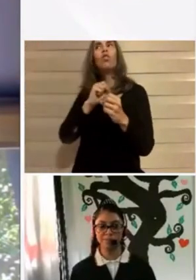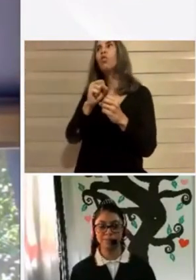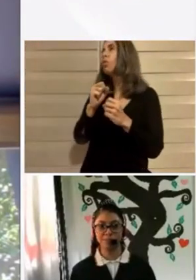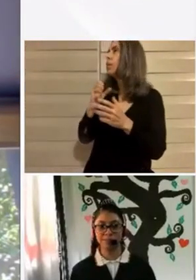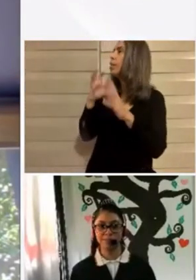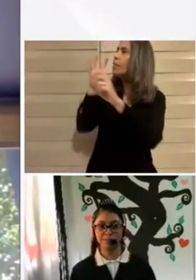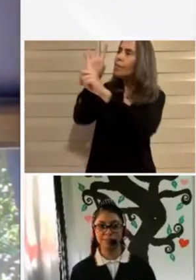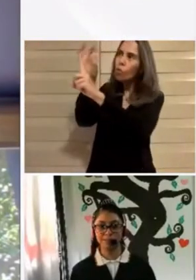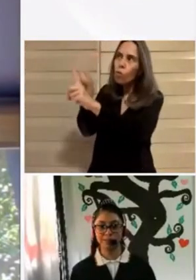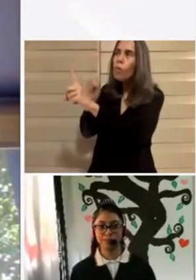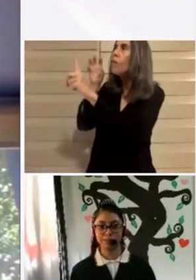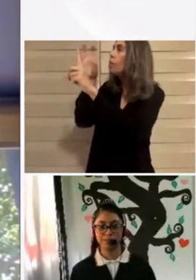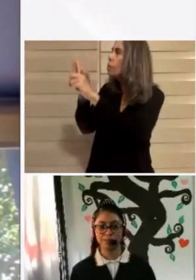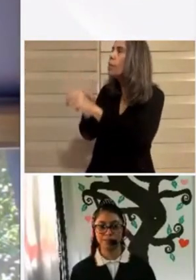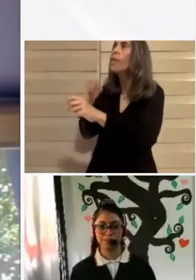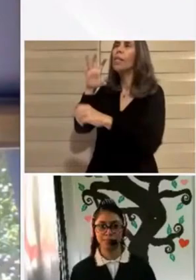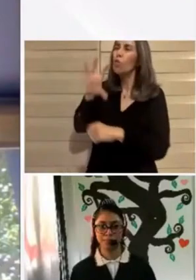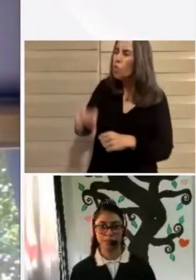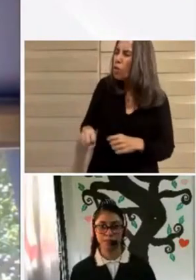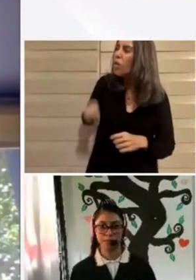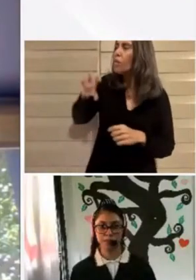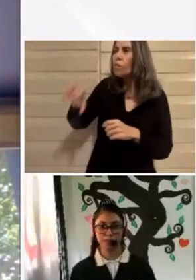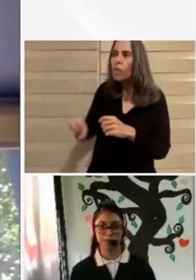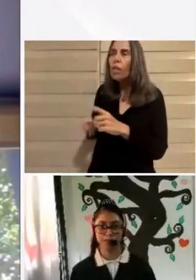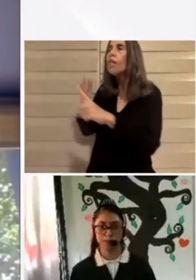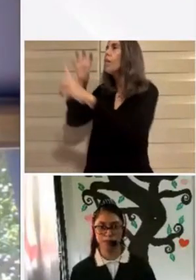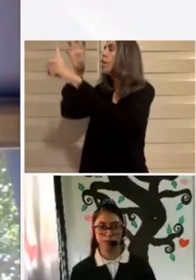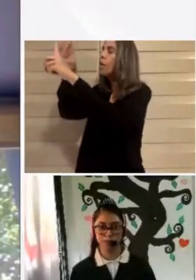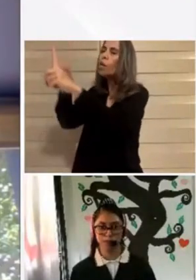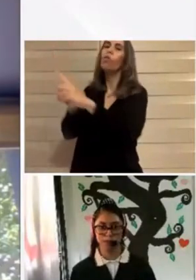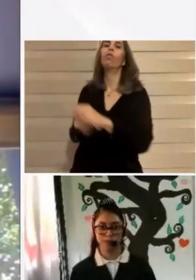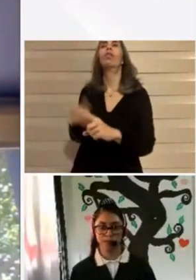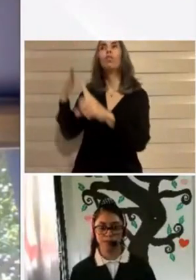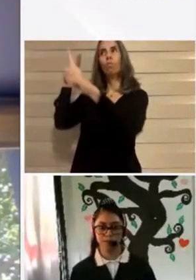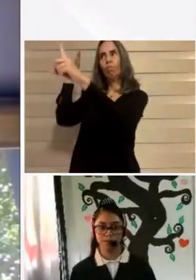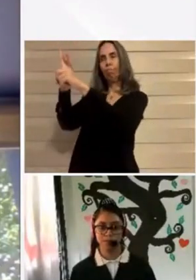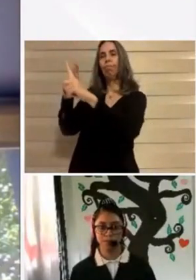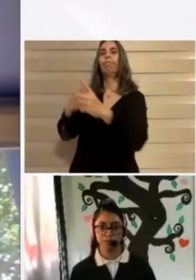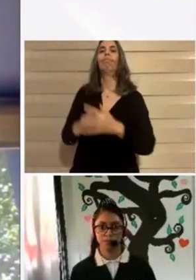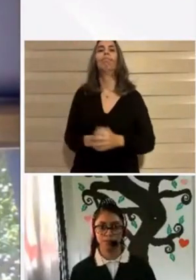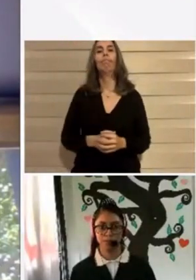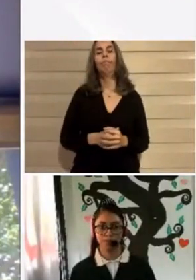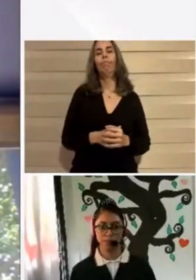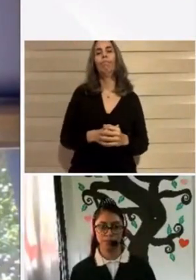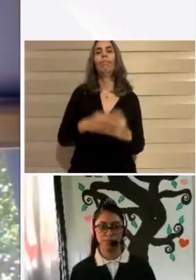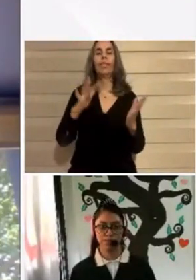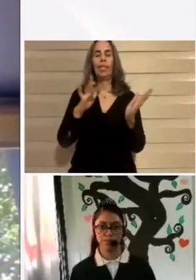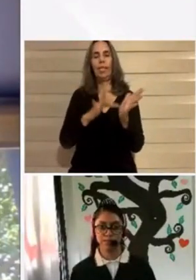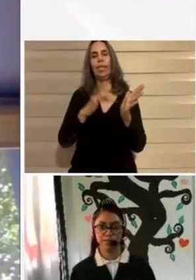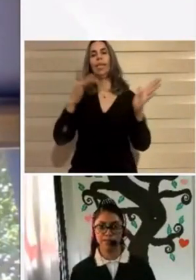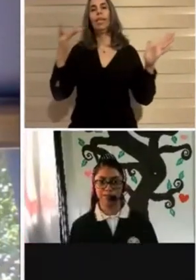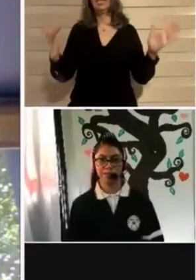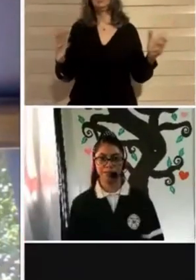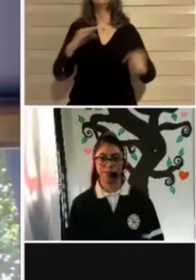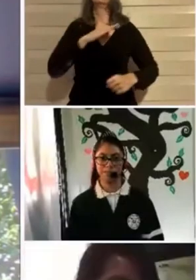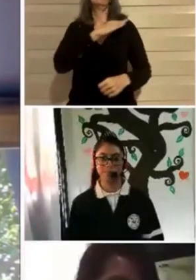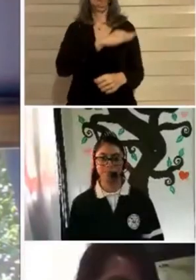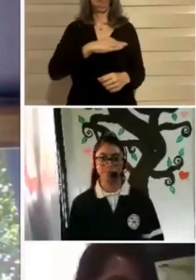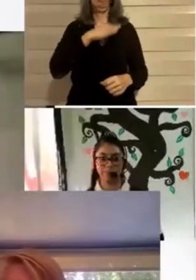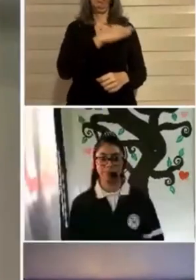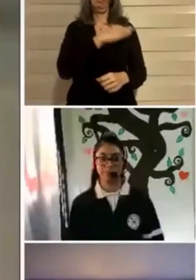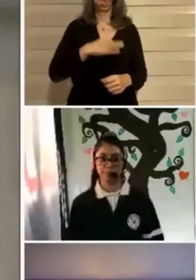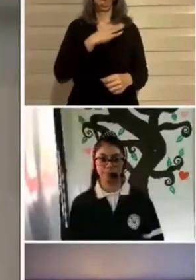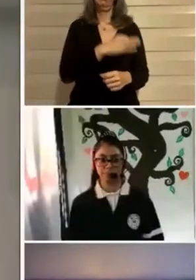mientras, estamos aquí los museos para ayudarlas a cumplir este sueño. Muchas gracias y muchas felicidades.